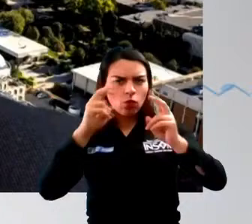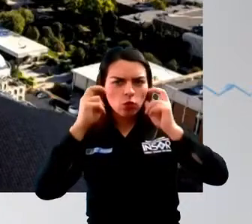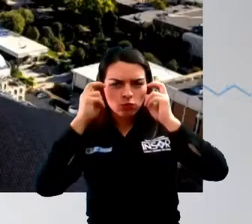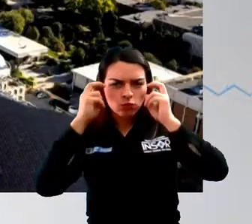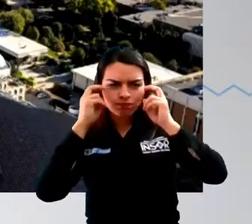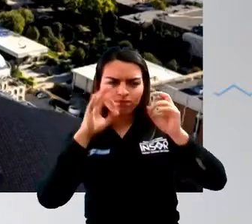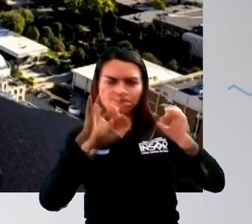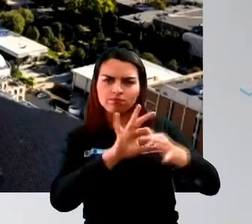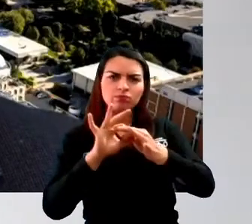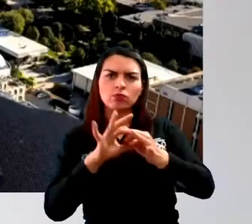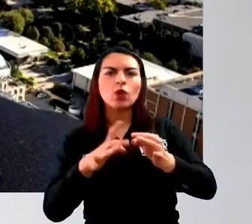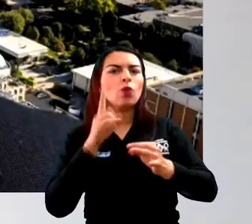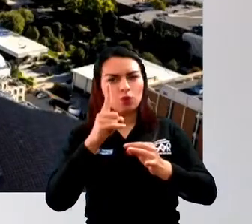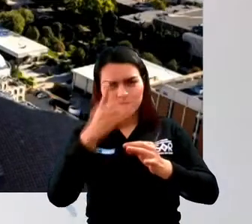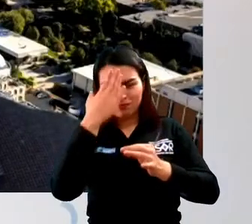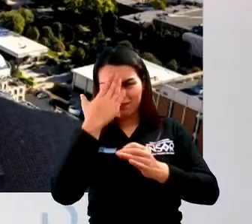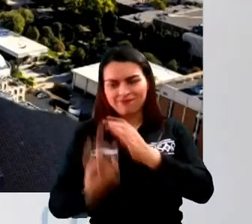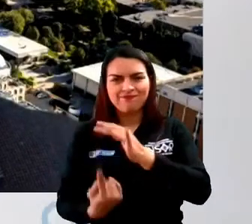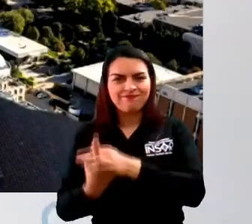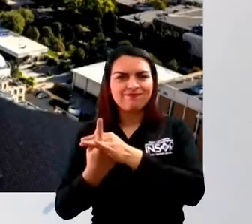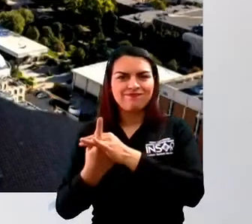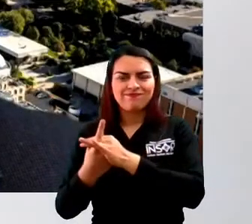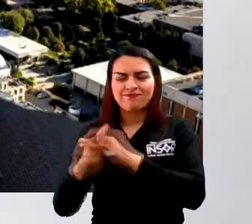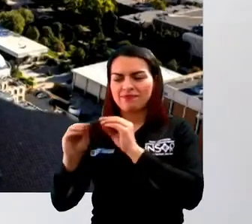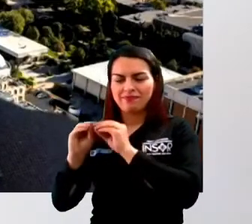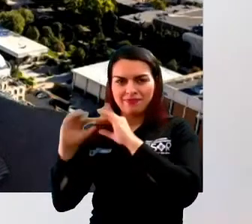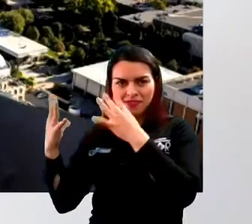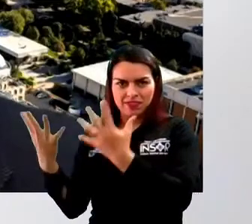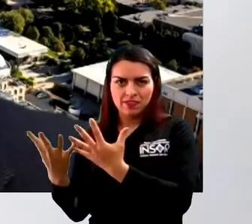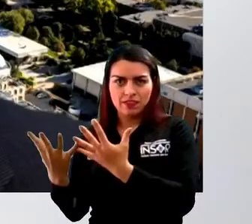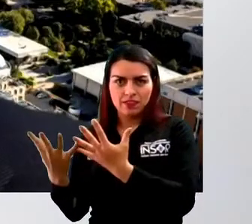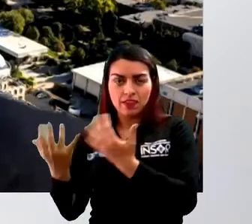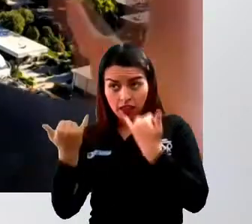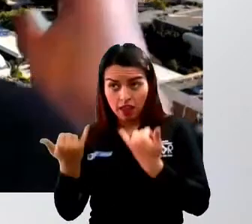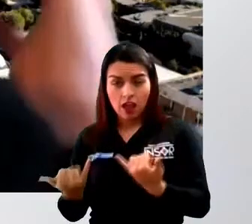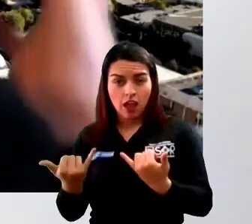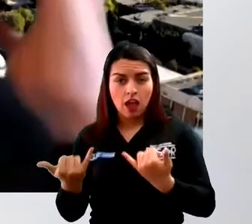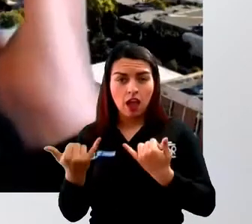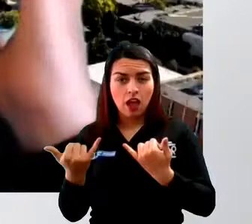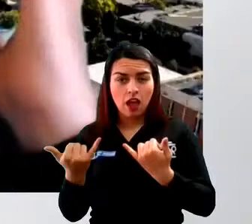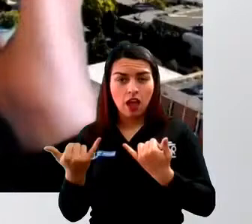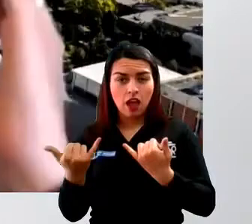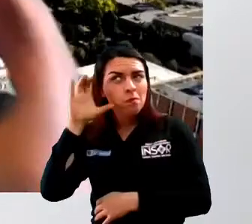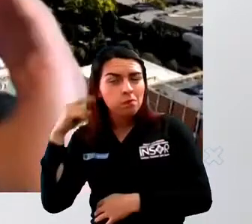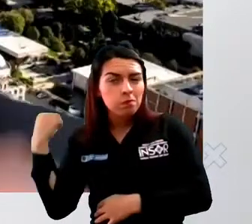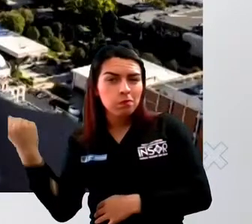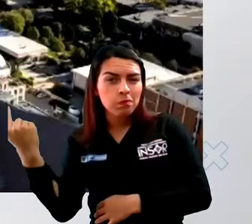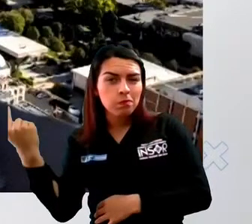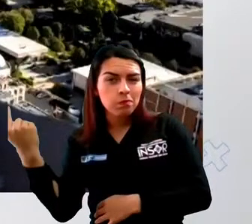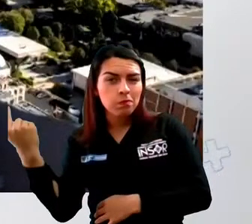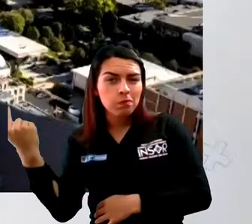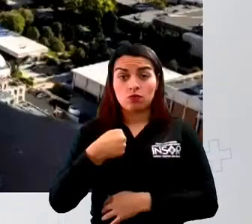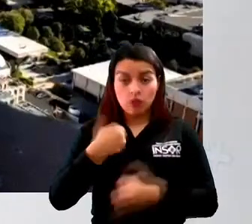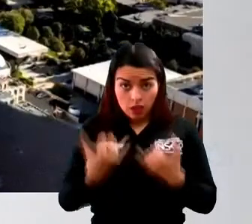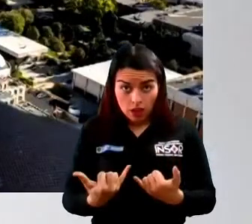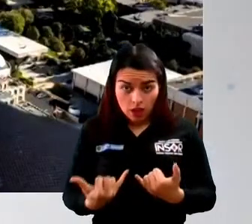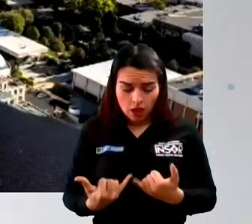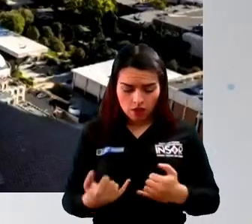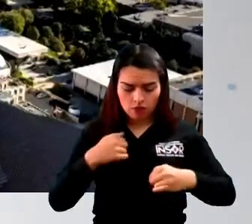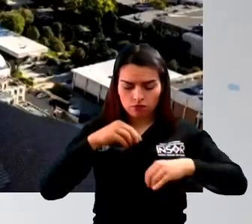COVID. Una de las cosas que he visto, estoy trabajando en un libro en este momento, estoy trabajando en